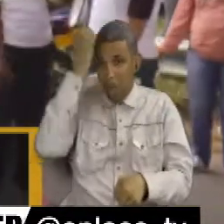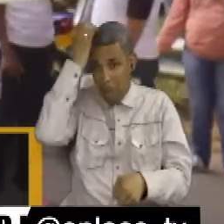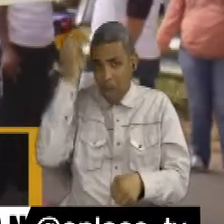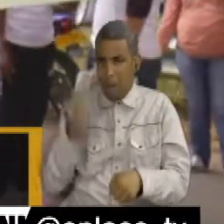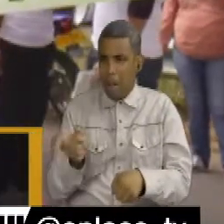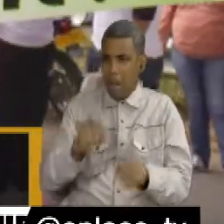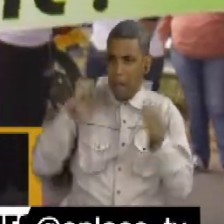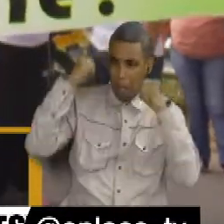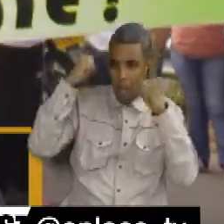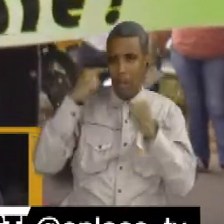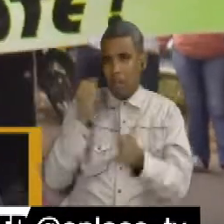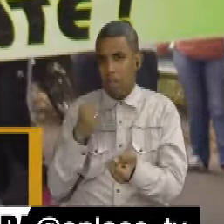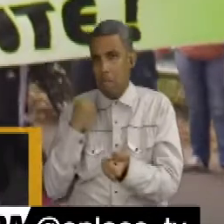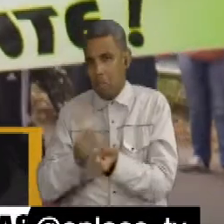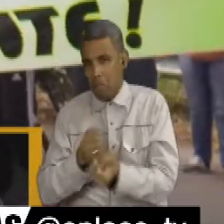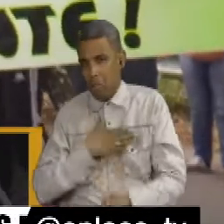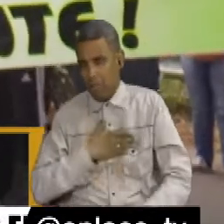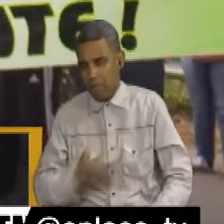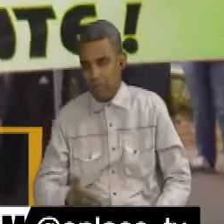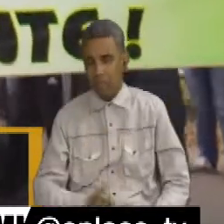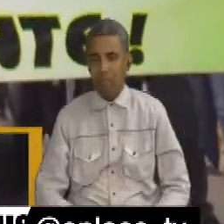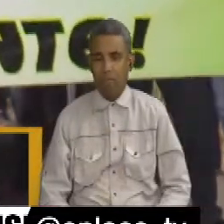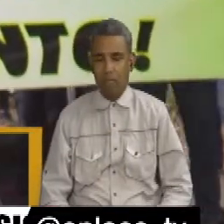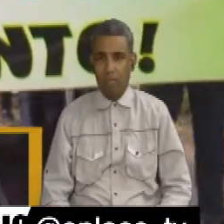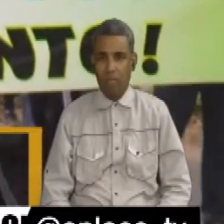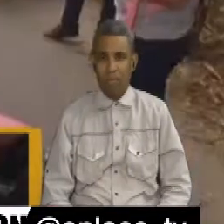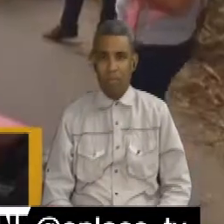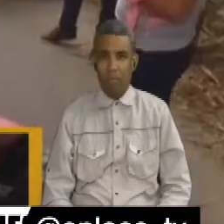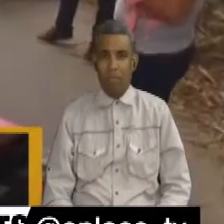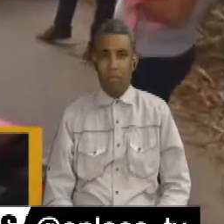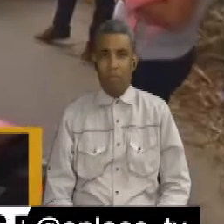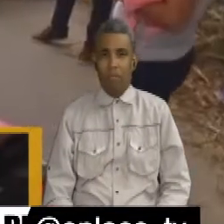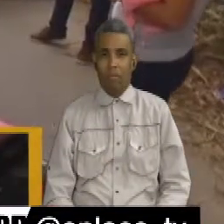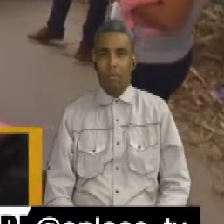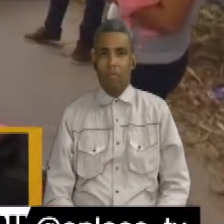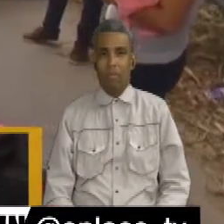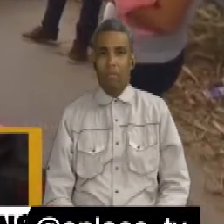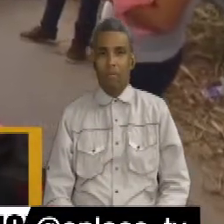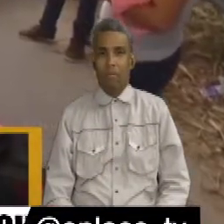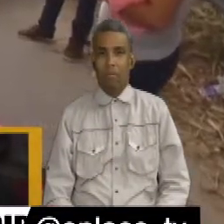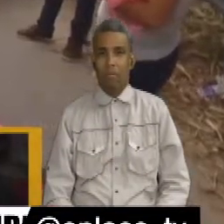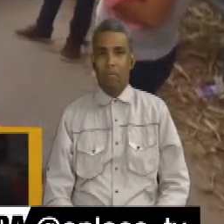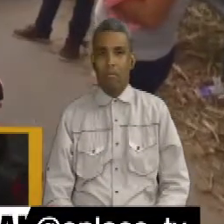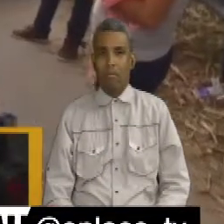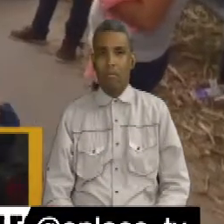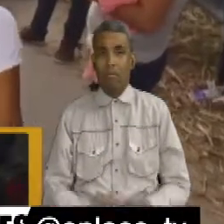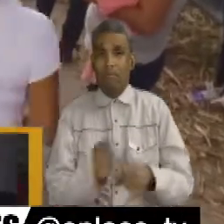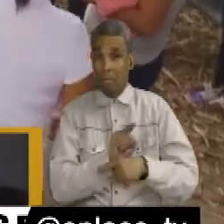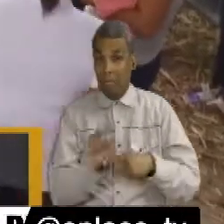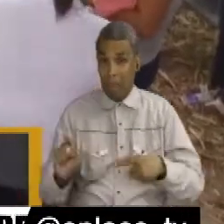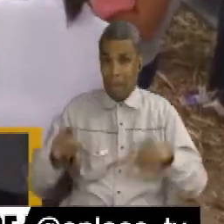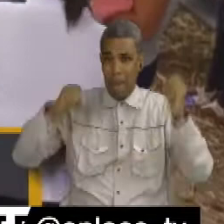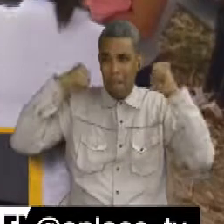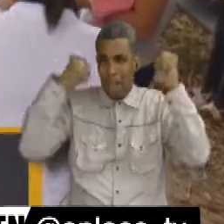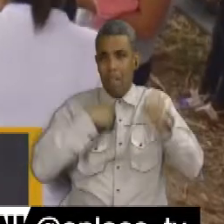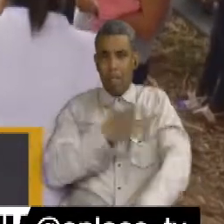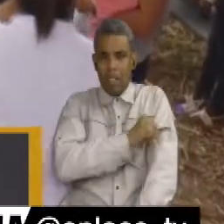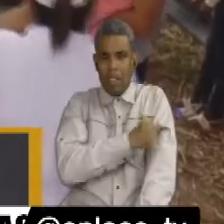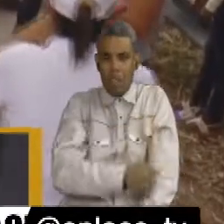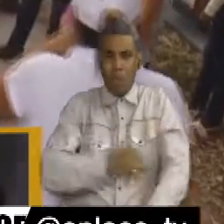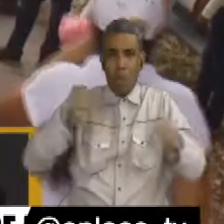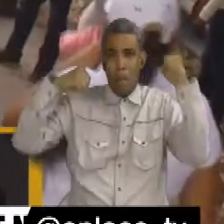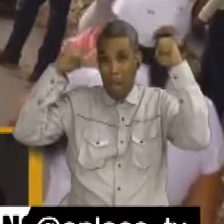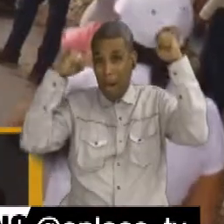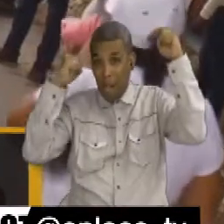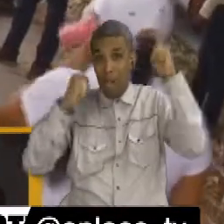esta lucha grande que tenemos en nuestro sector salud en el municipio. Así las cosas, vale decir que esta semana ha sido de protestas en Yondó, tal y como sucede en